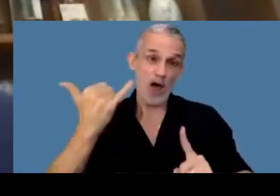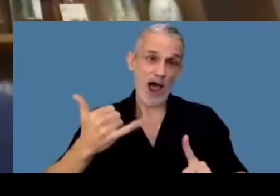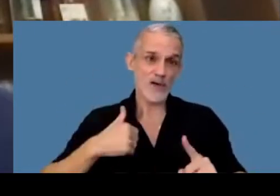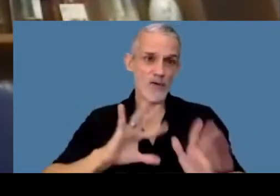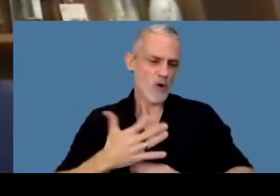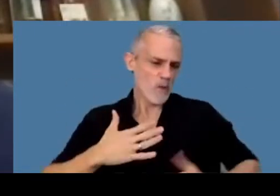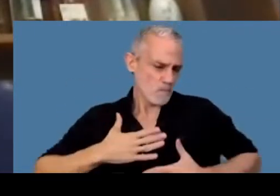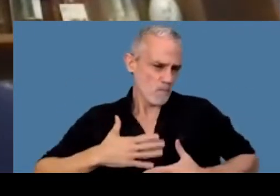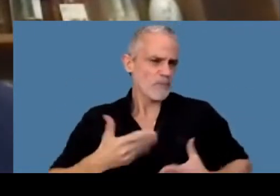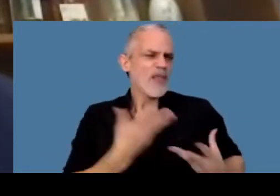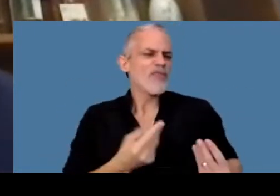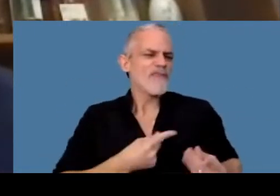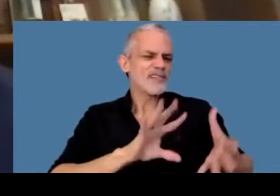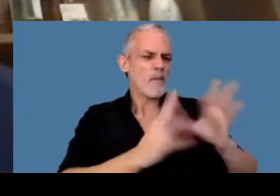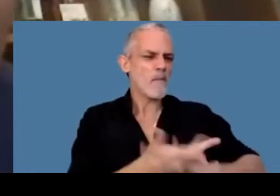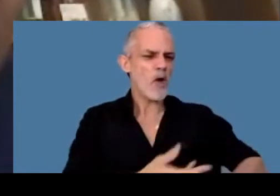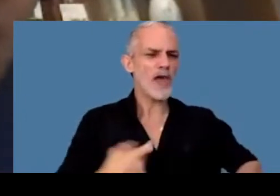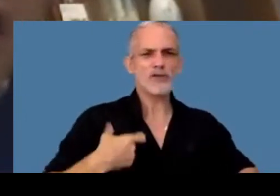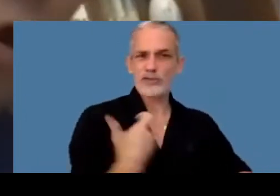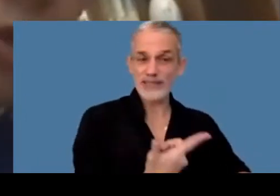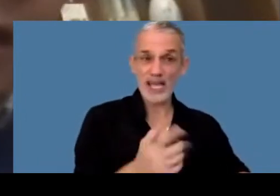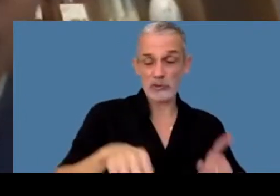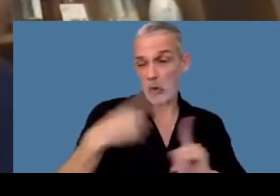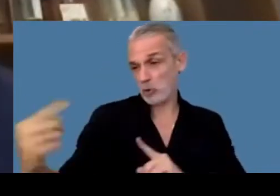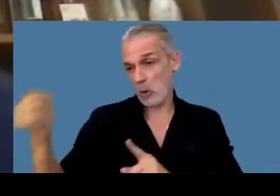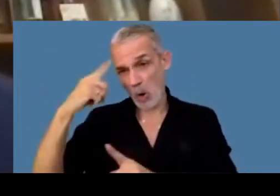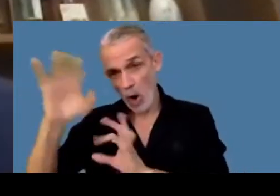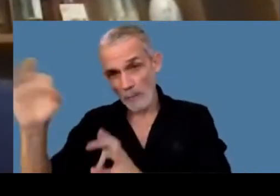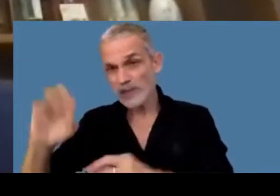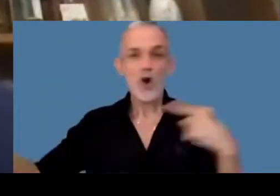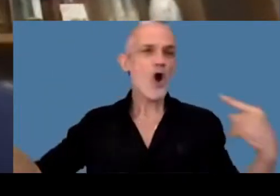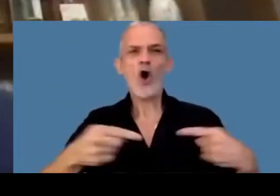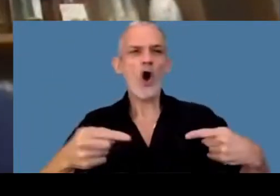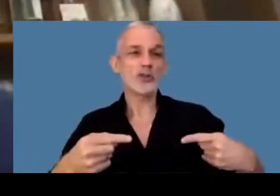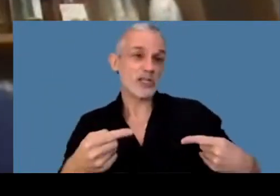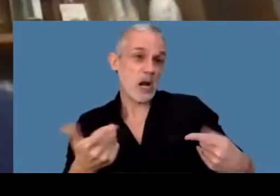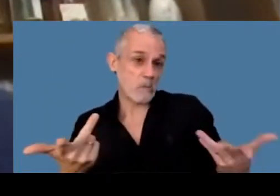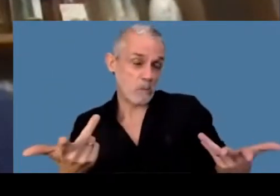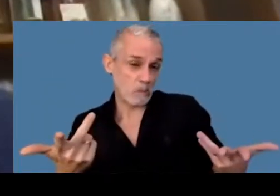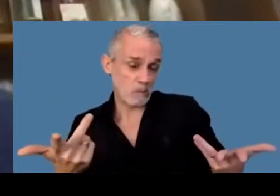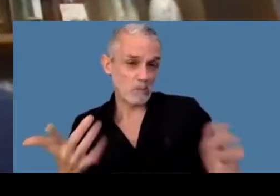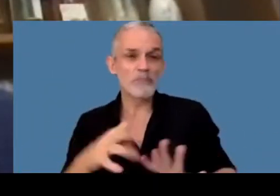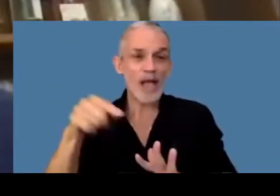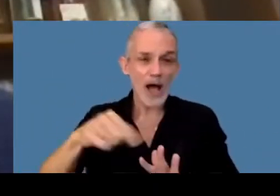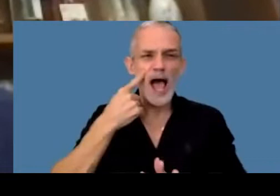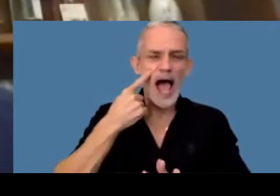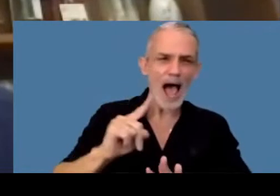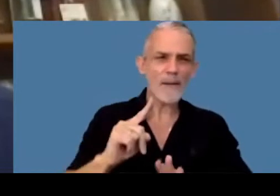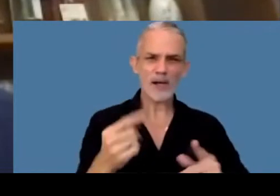del modelo sindical, hay otros que tienen una postura en contra del modelo sindical. Ahora sería bueno ver qué